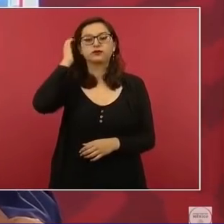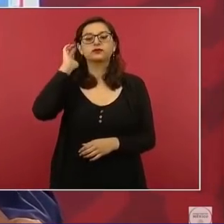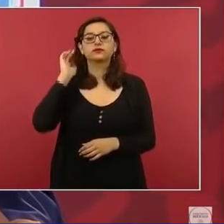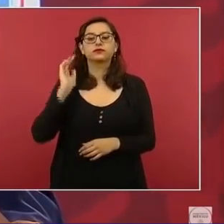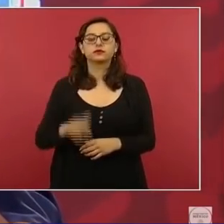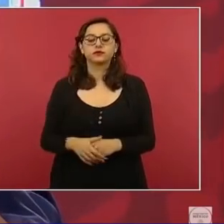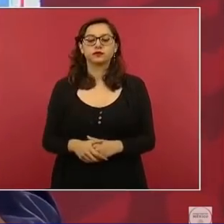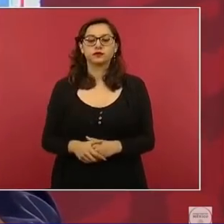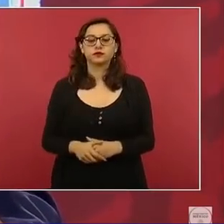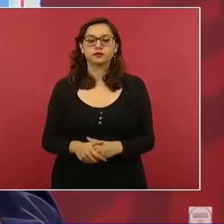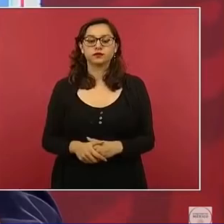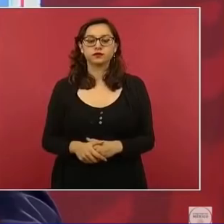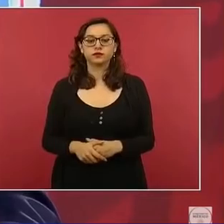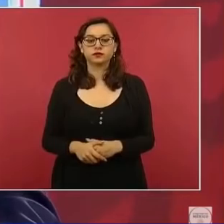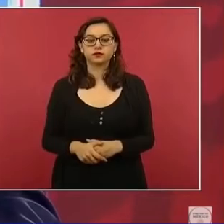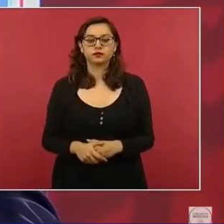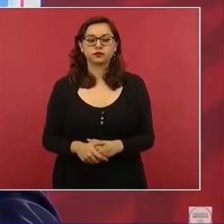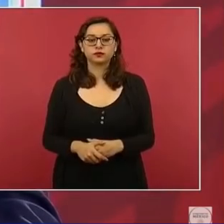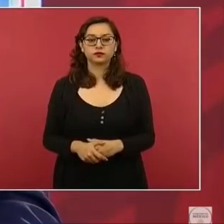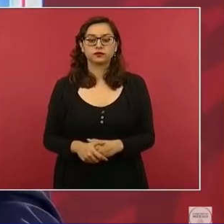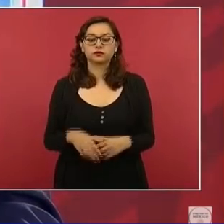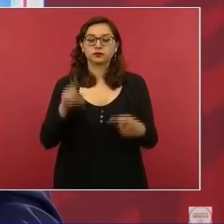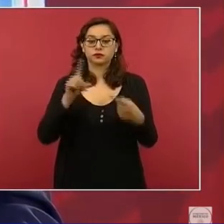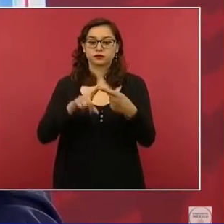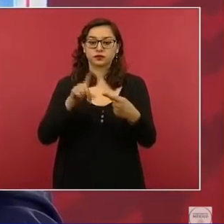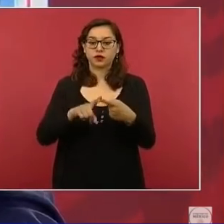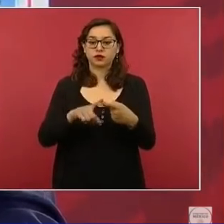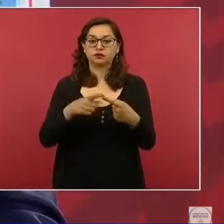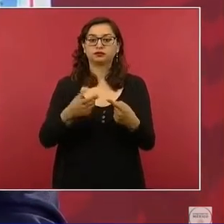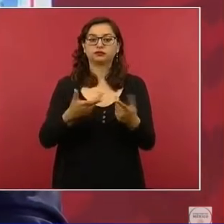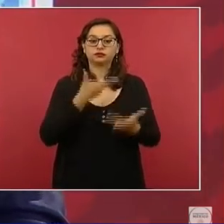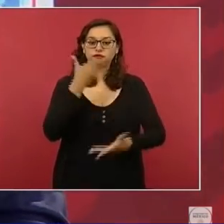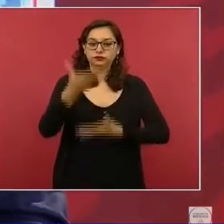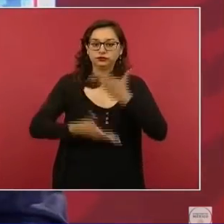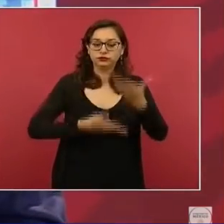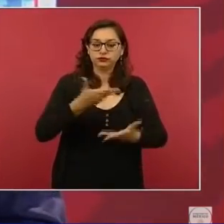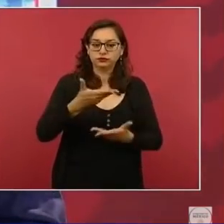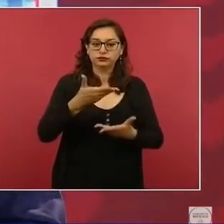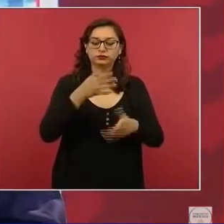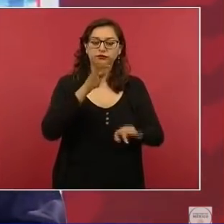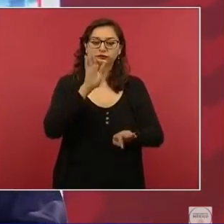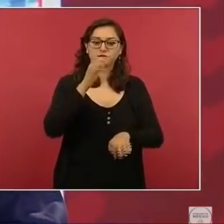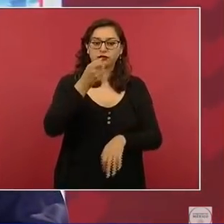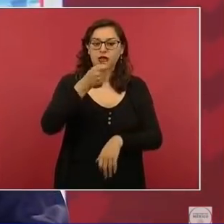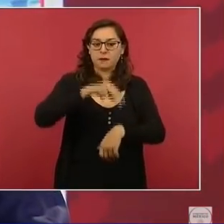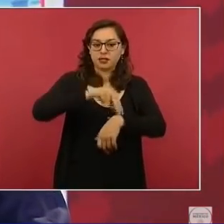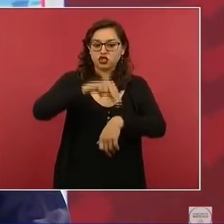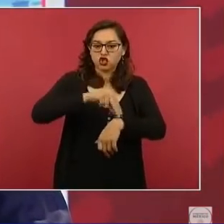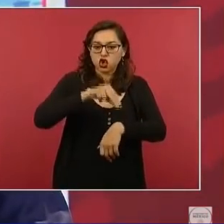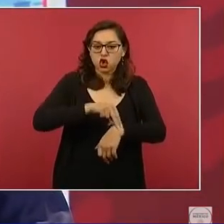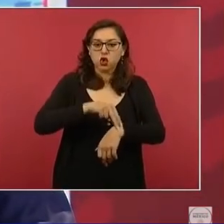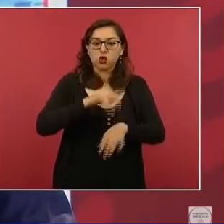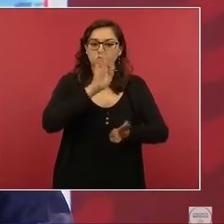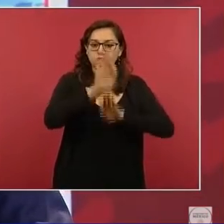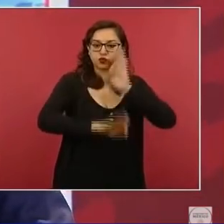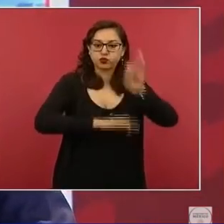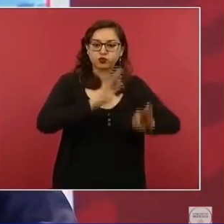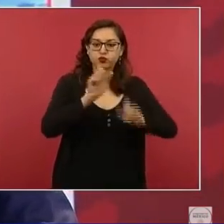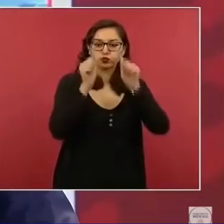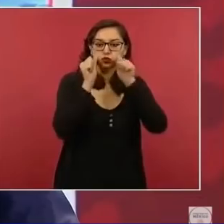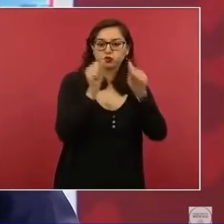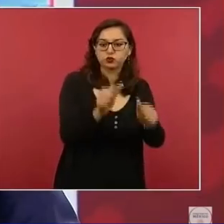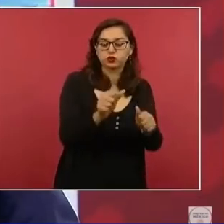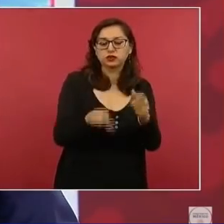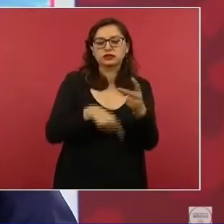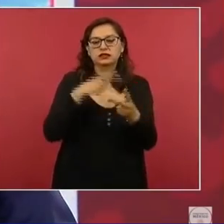Básicamente, atención médica y pensión. Porque es también